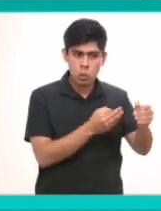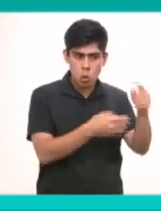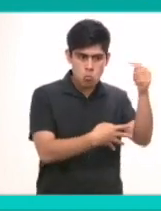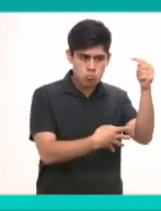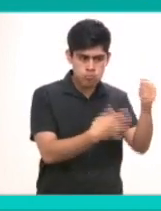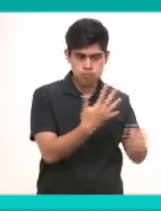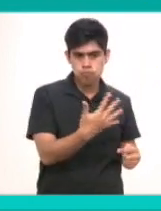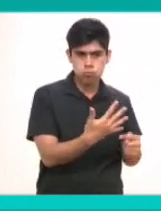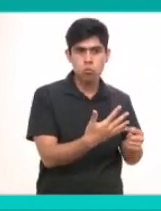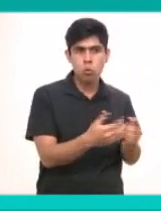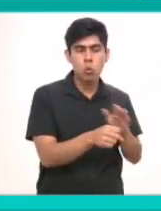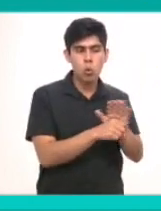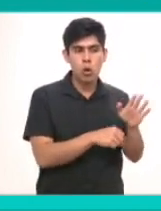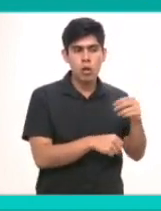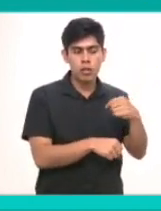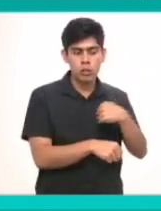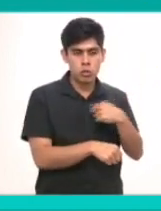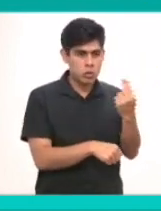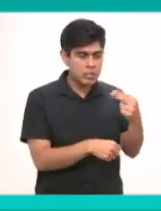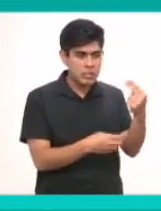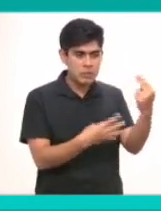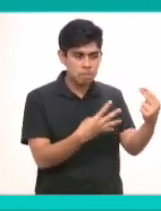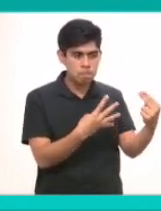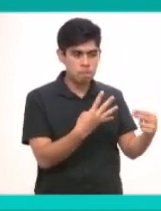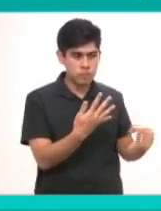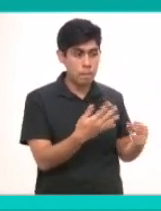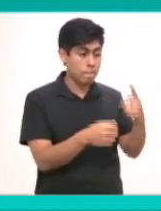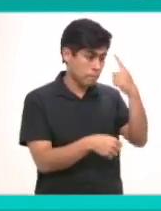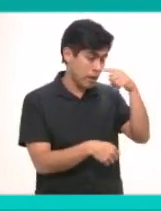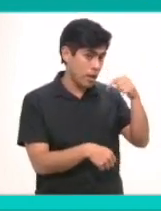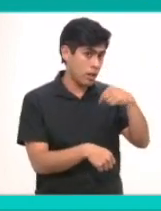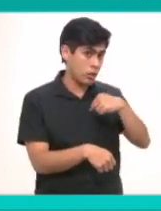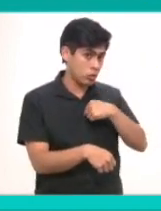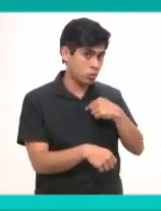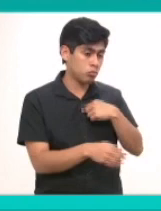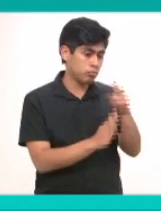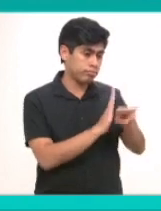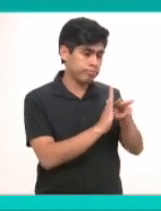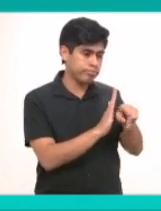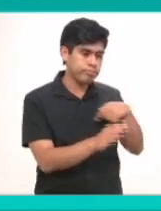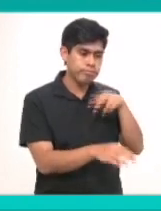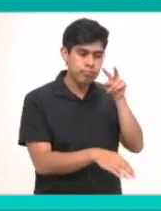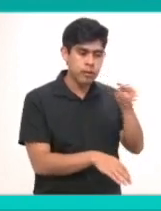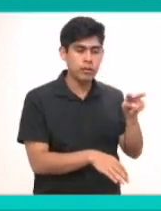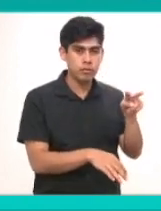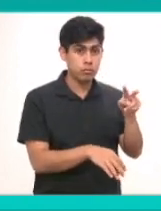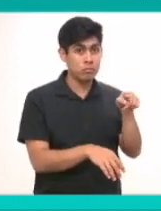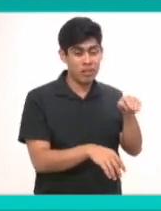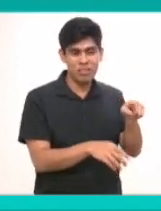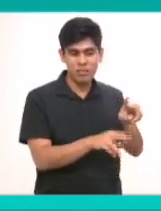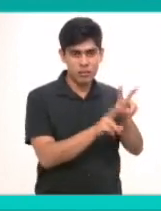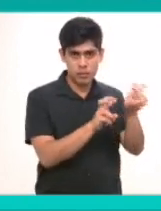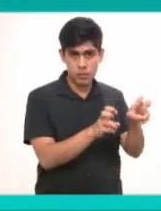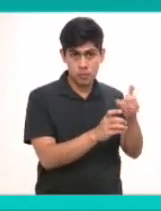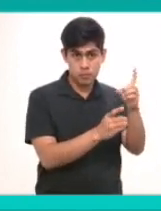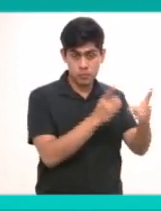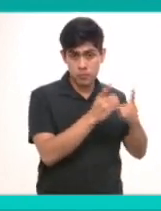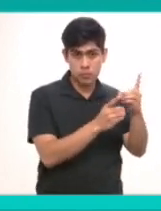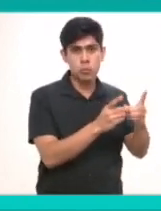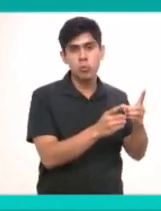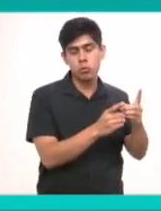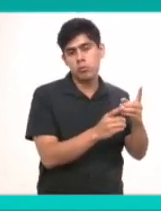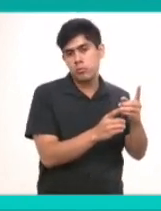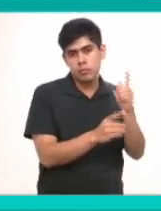visualizar la serie documental sobre un deporte que se instauró como un referente de la cultura en nuestro